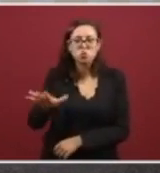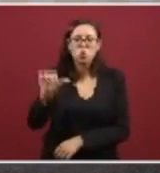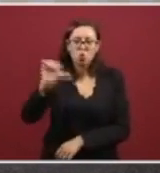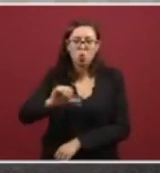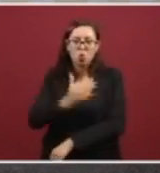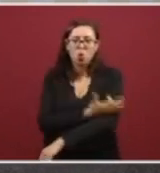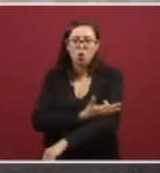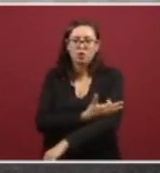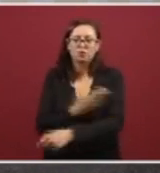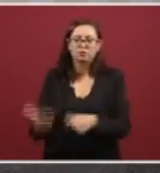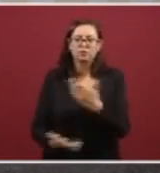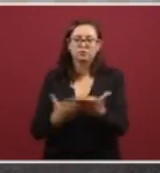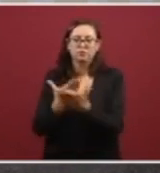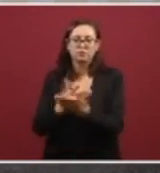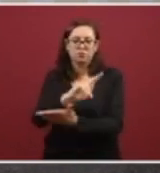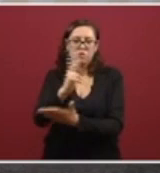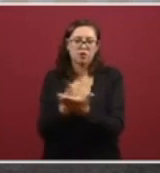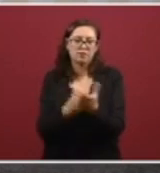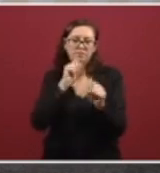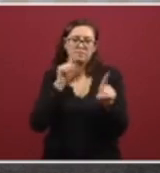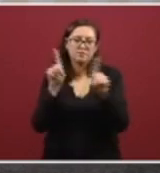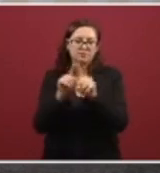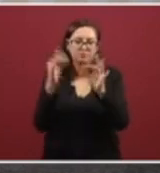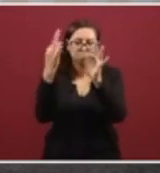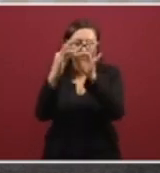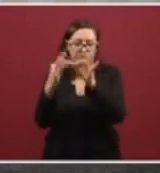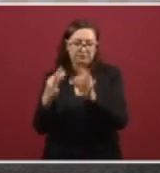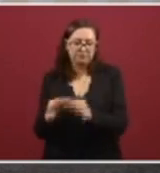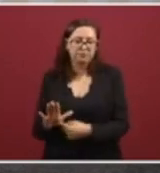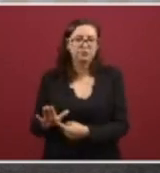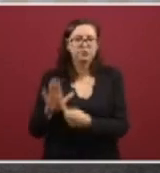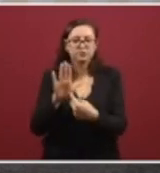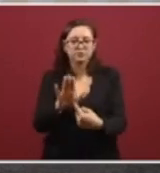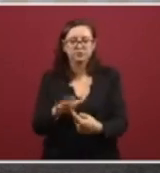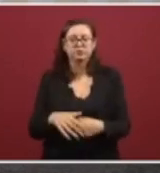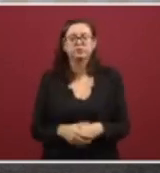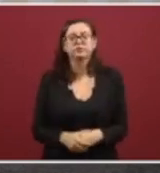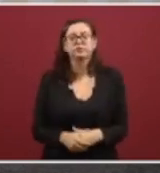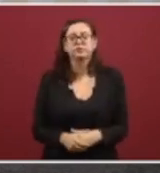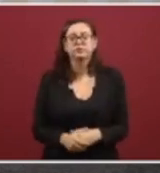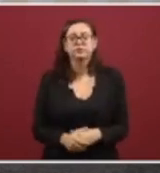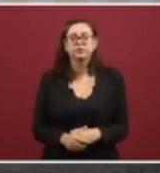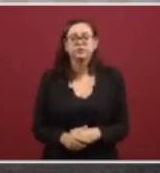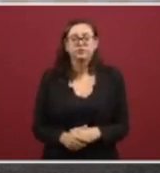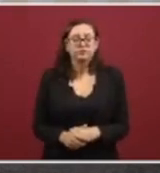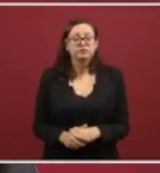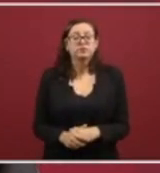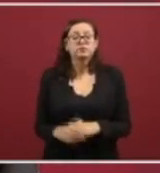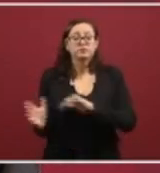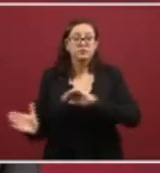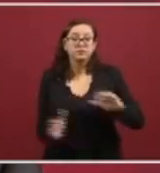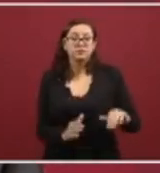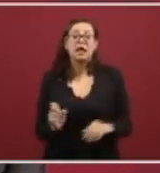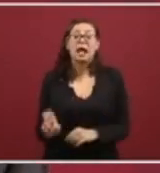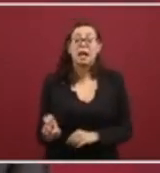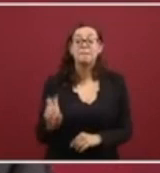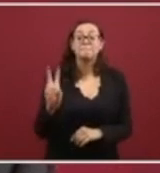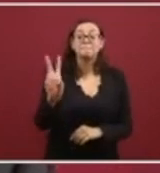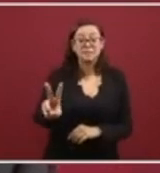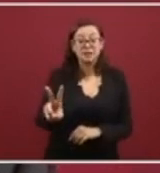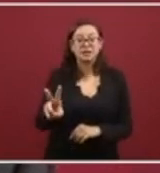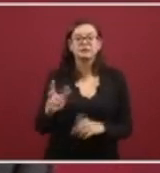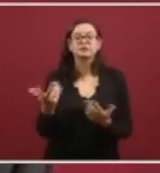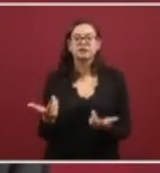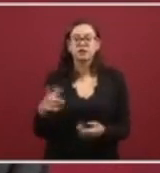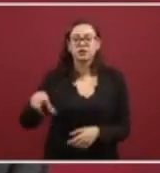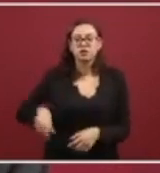tarde su programa ya detallado. También les puedo decir que el día viernes, por instrucciones del señor presidente de la República, se tendrá reunión con